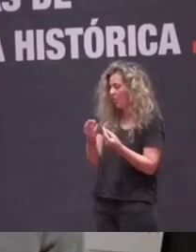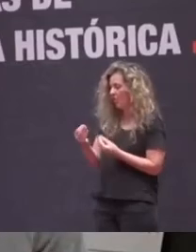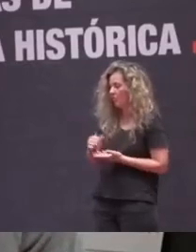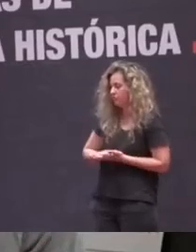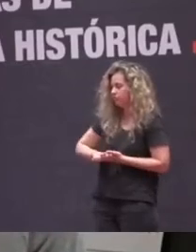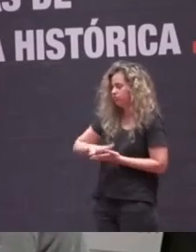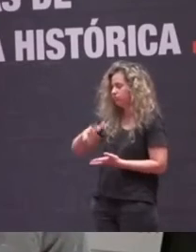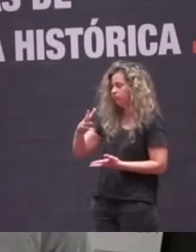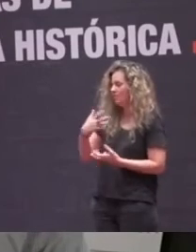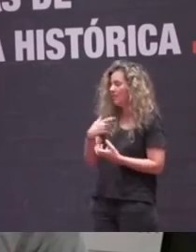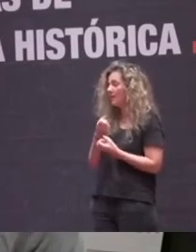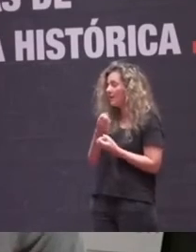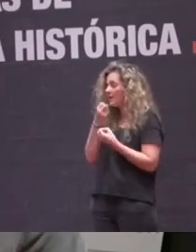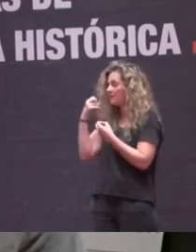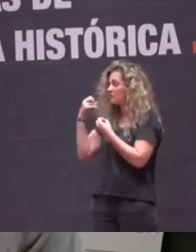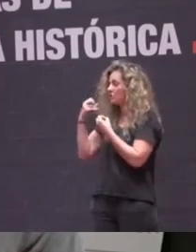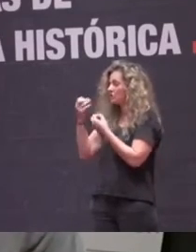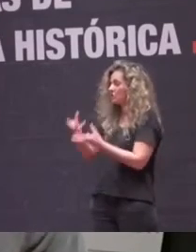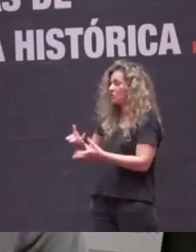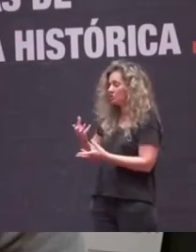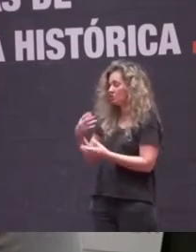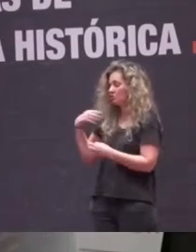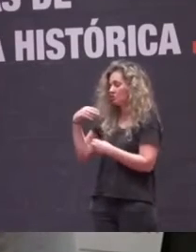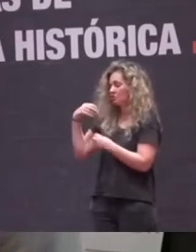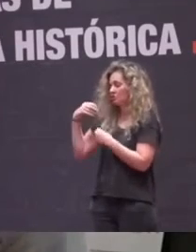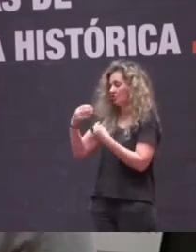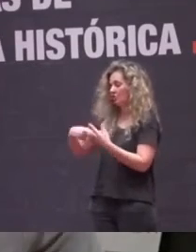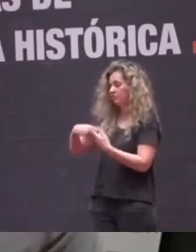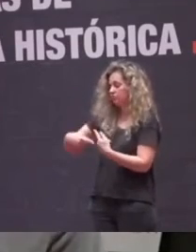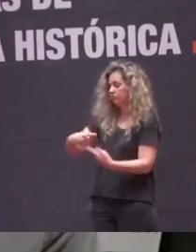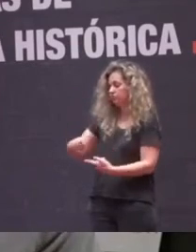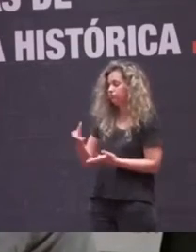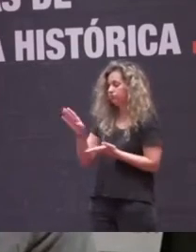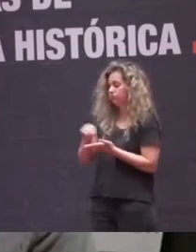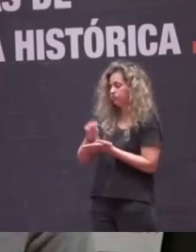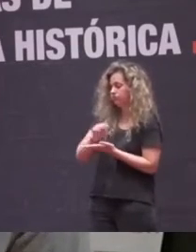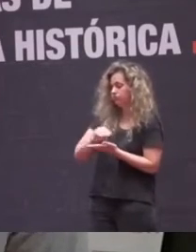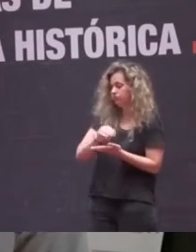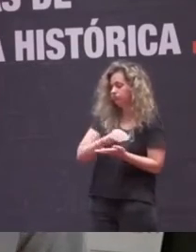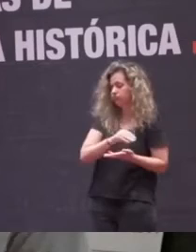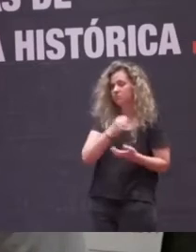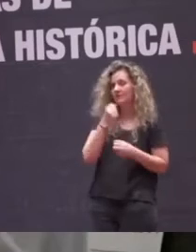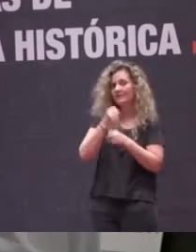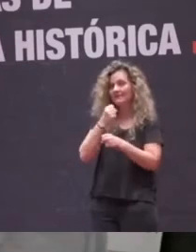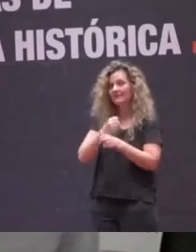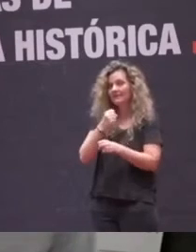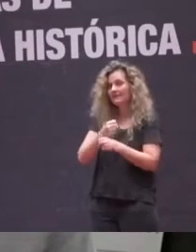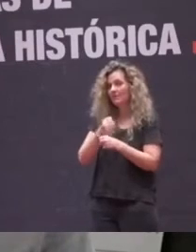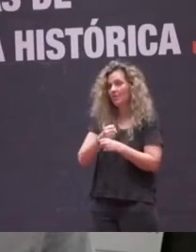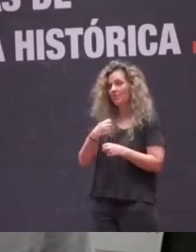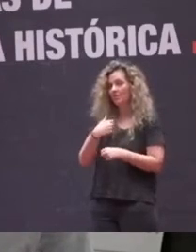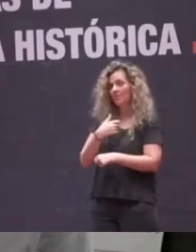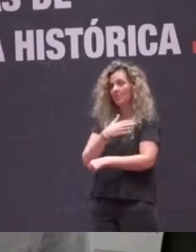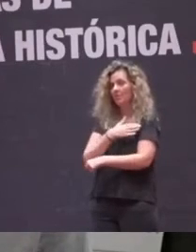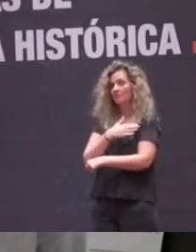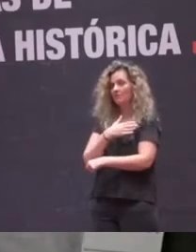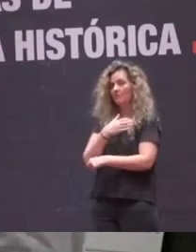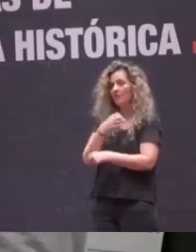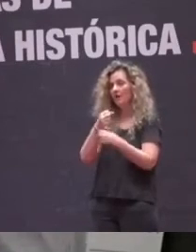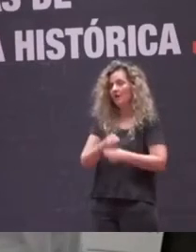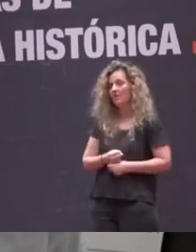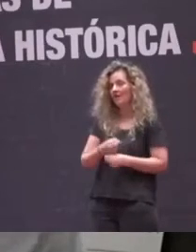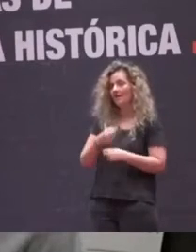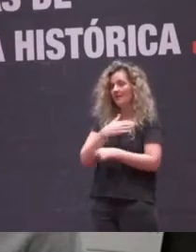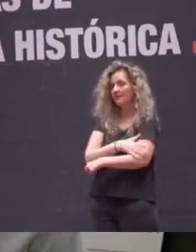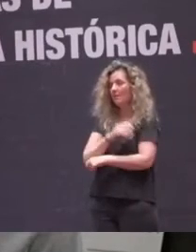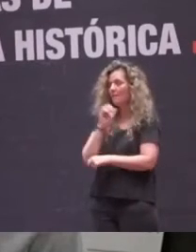de relato histórico, tanto Manuel Pedro Lorenzo como a min, traballamos pues, na sede da abogacía do Estado pues, prácticamente en secreto. O sea,